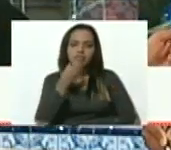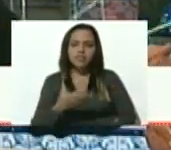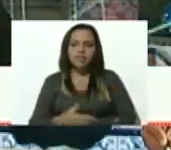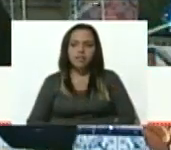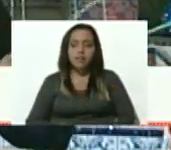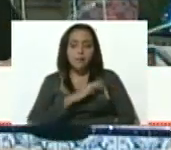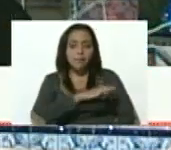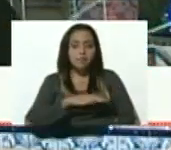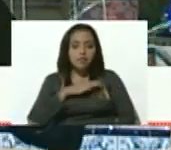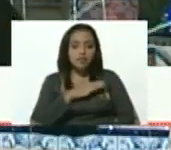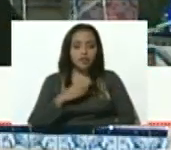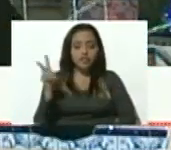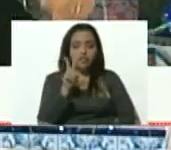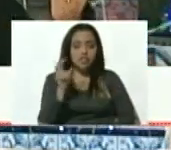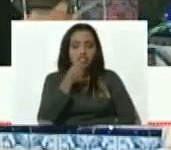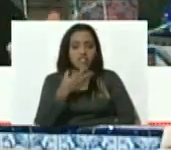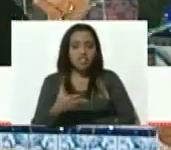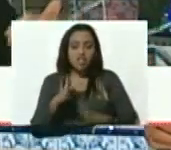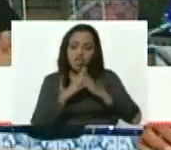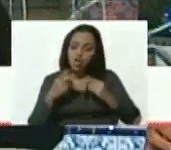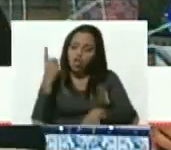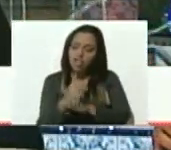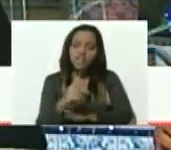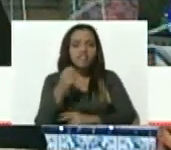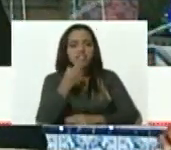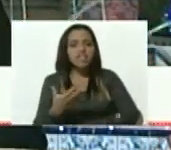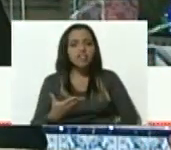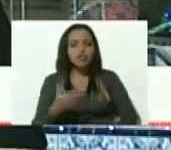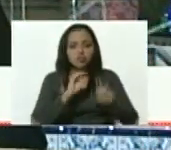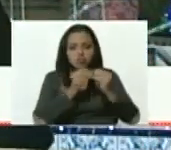misión Venezuela bella, bello, todo bello, arreglado.